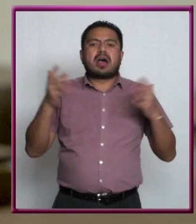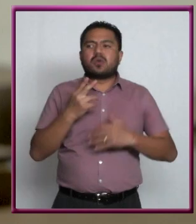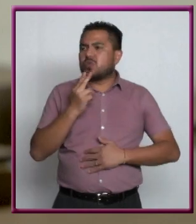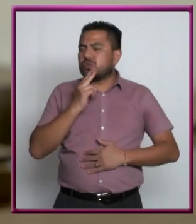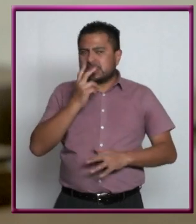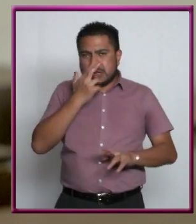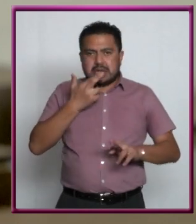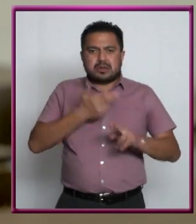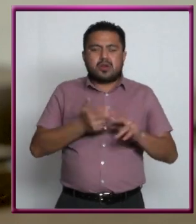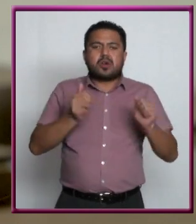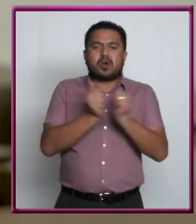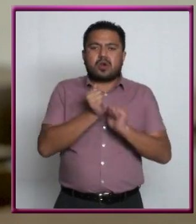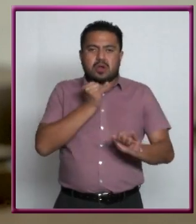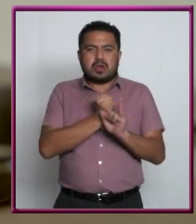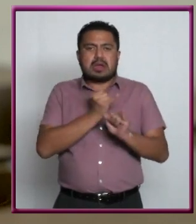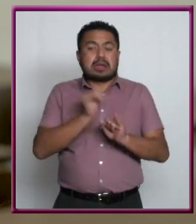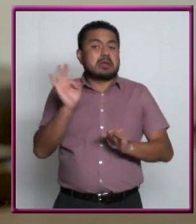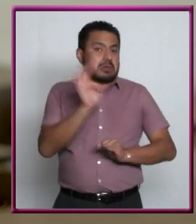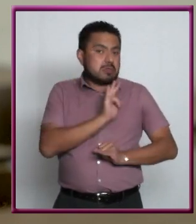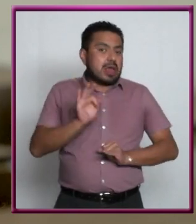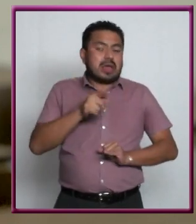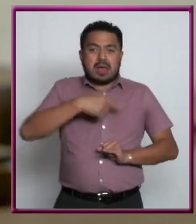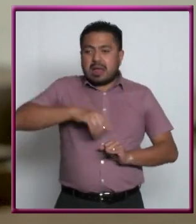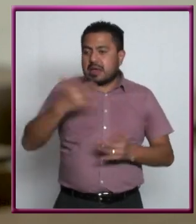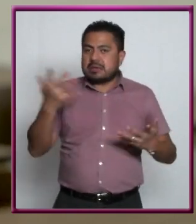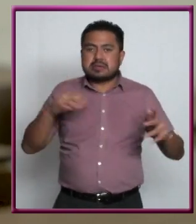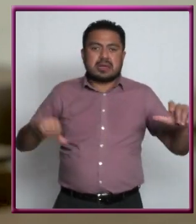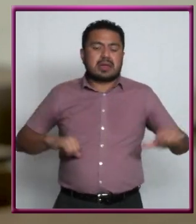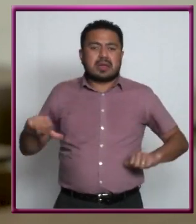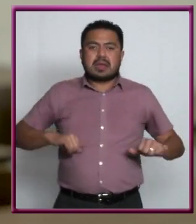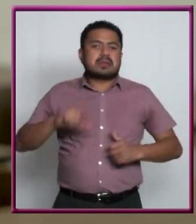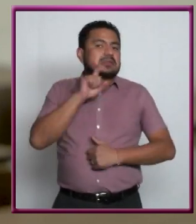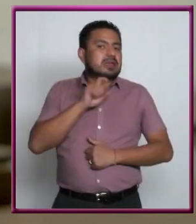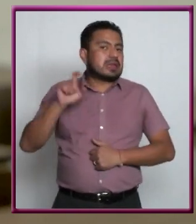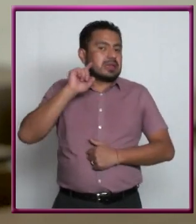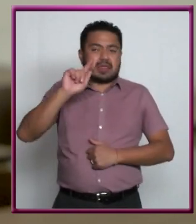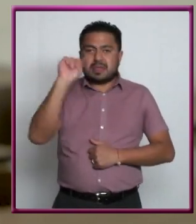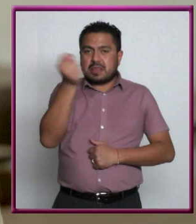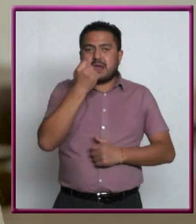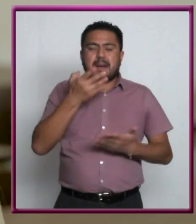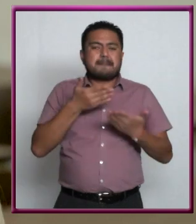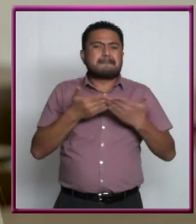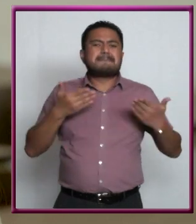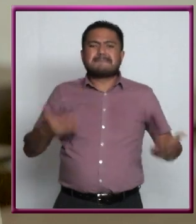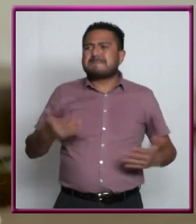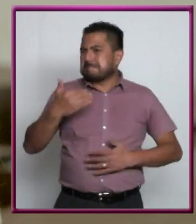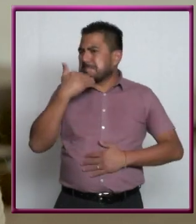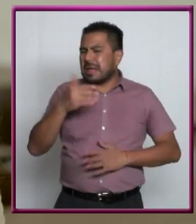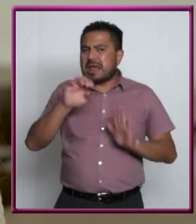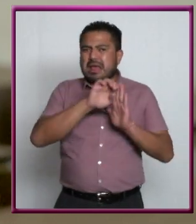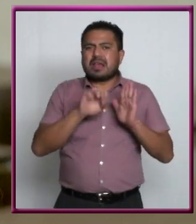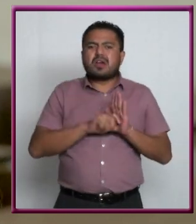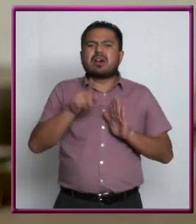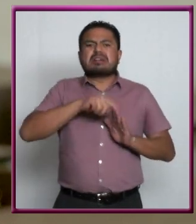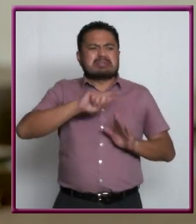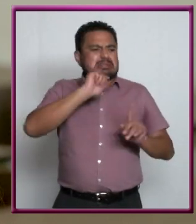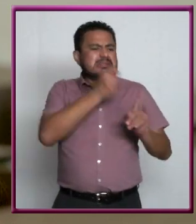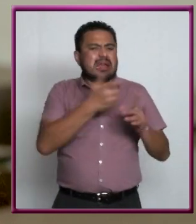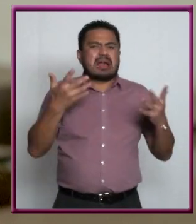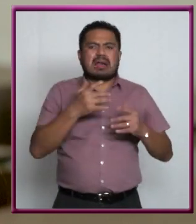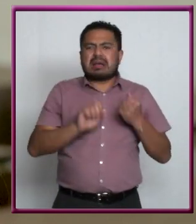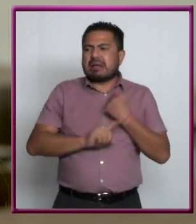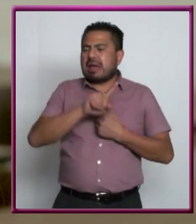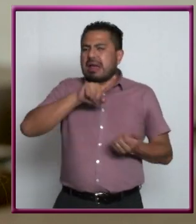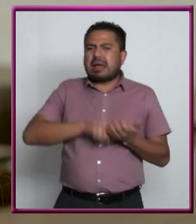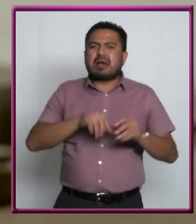segundos, ¿cómo hacer un uso responsable del Internet? ¿Es posible realizar actividades sexuales digitales de una manera ética?